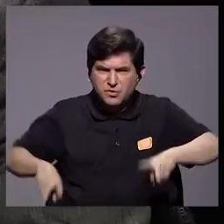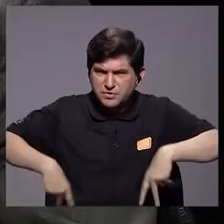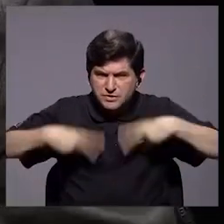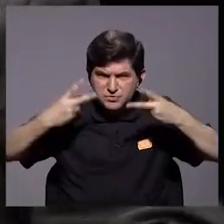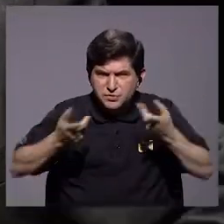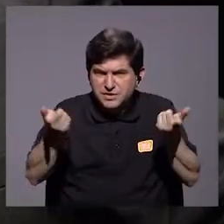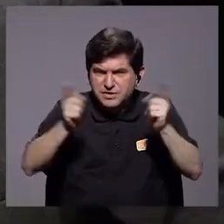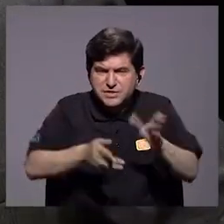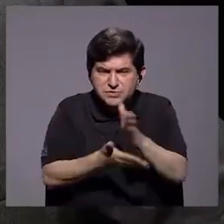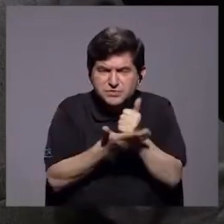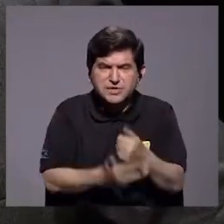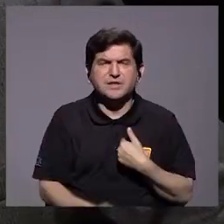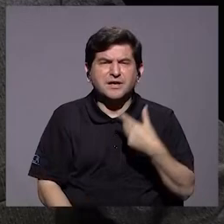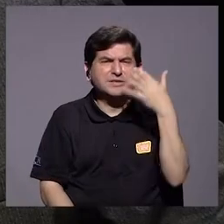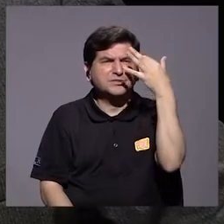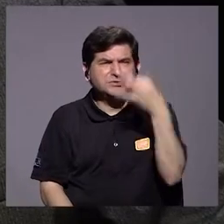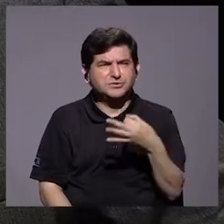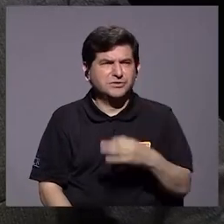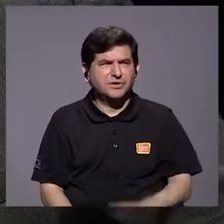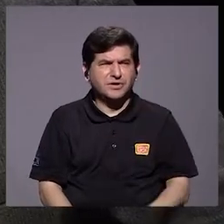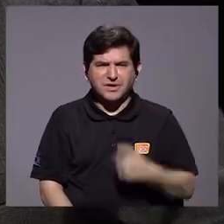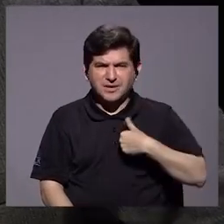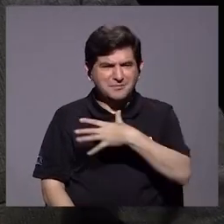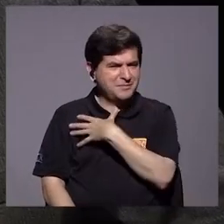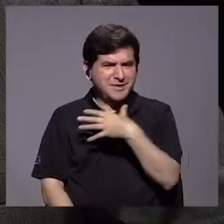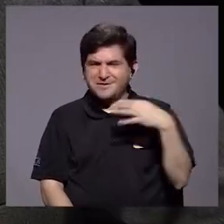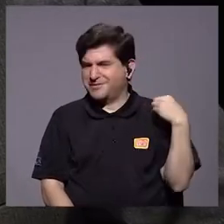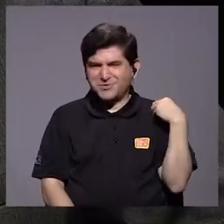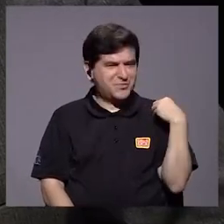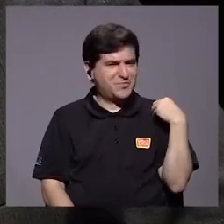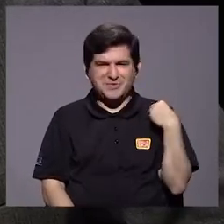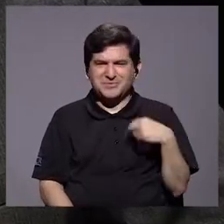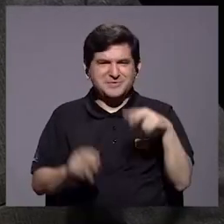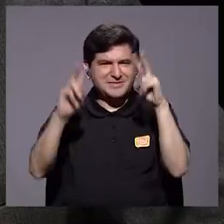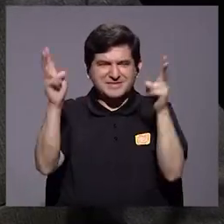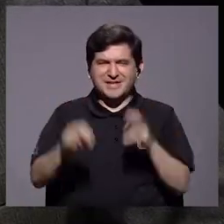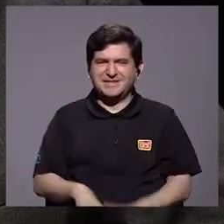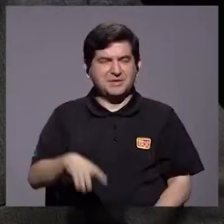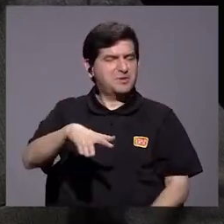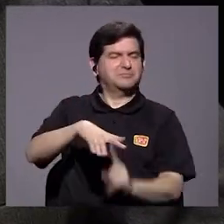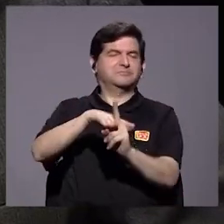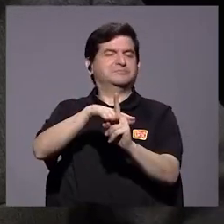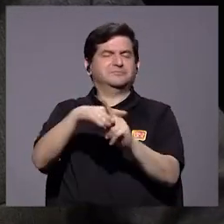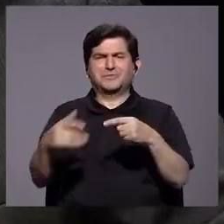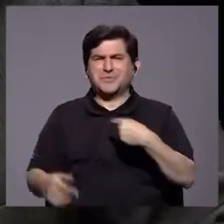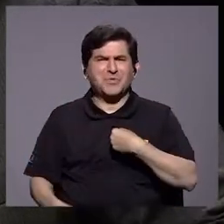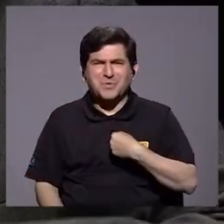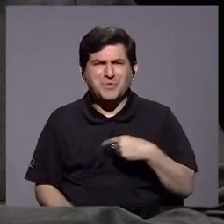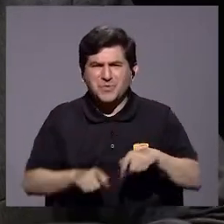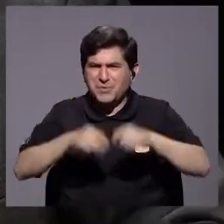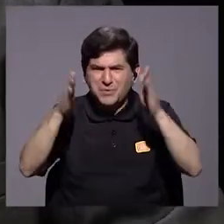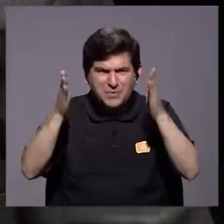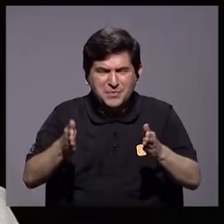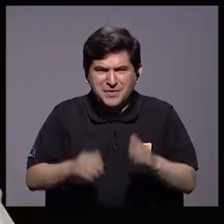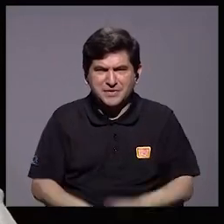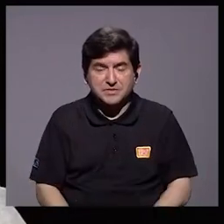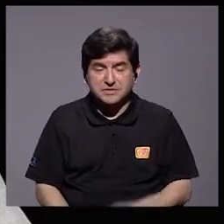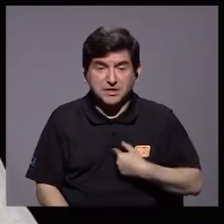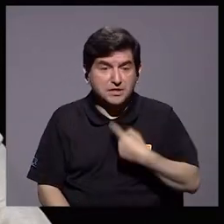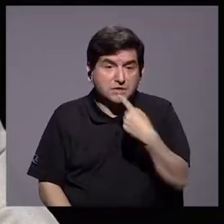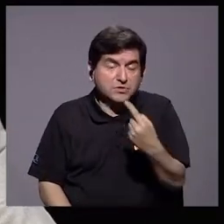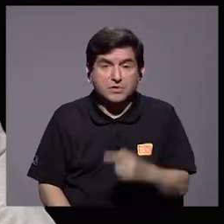bueno yo creo que a mí no me gusta digamos ese tema del protagonismo porque uno como periodista lo digo porque